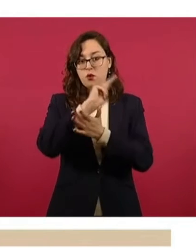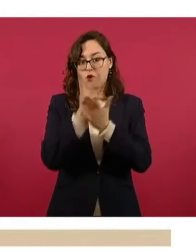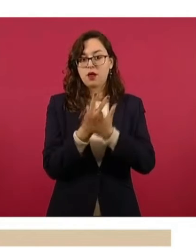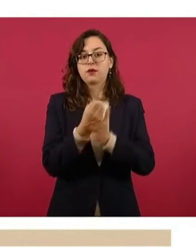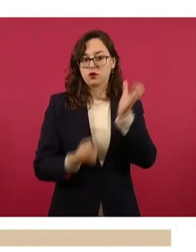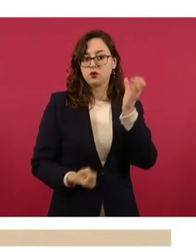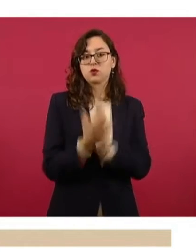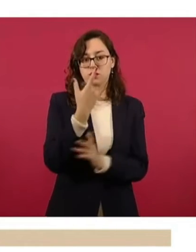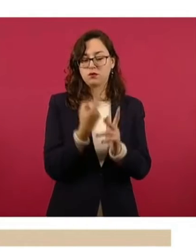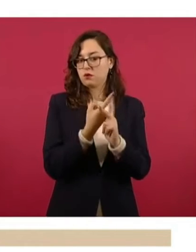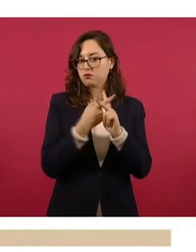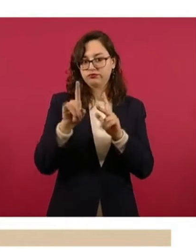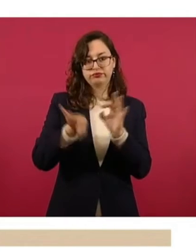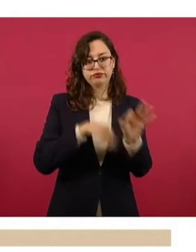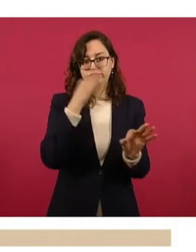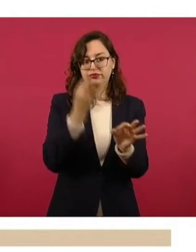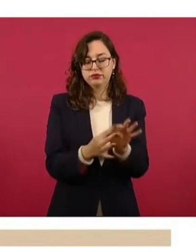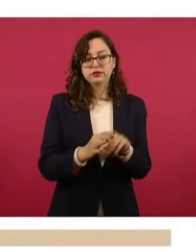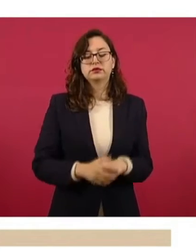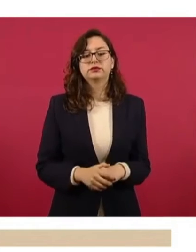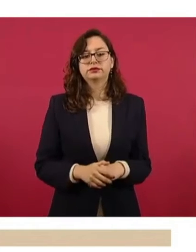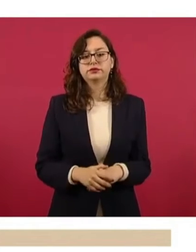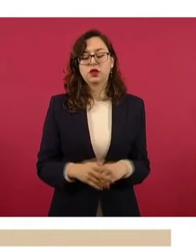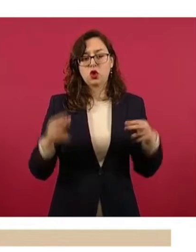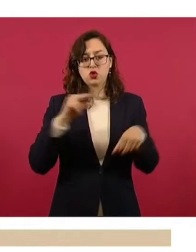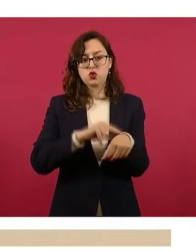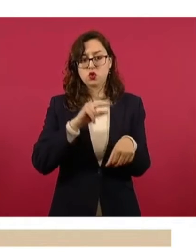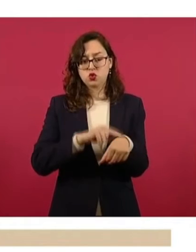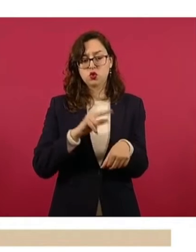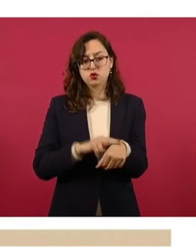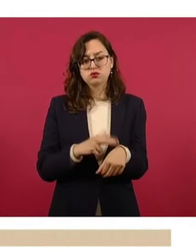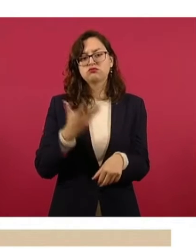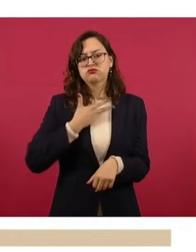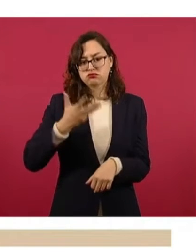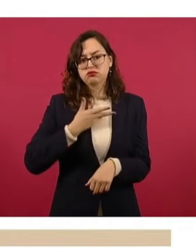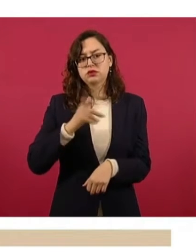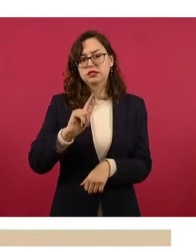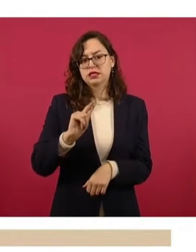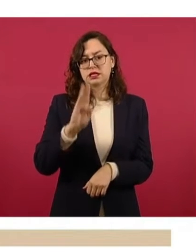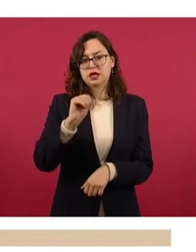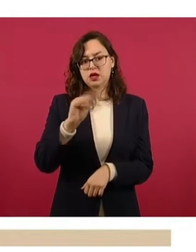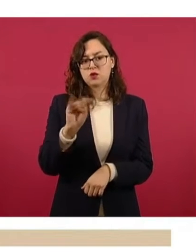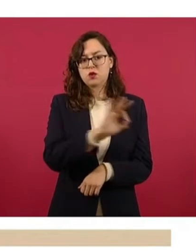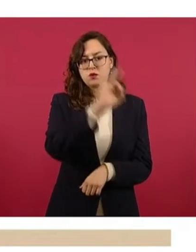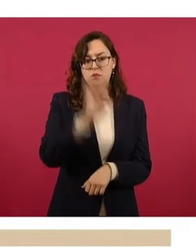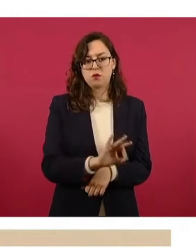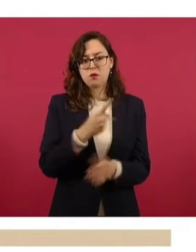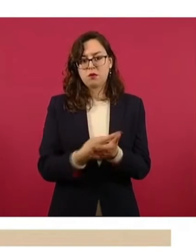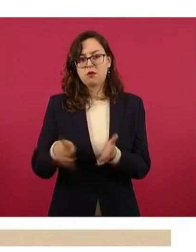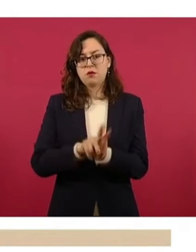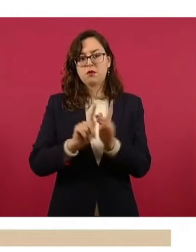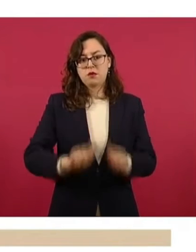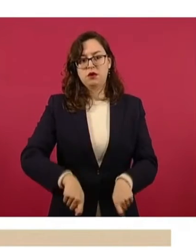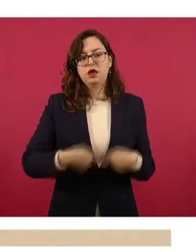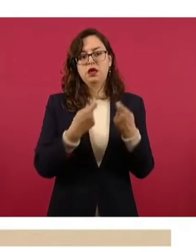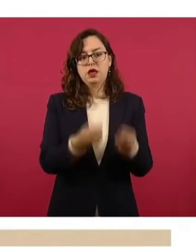En personal de especialistas estamos con una cobertura del 79% y del proceso de basificación llevamos 541